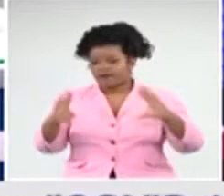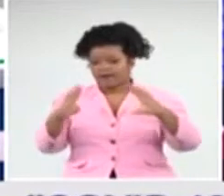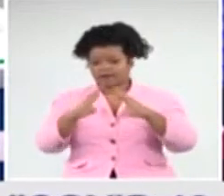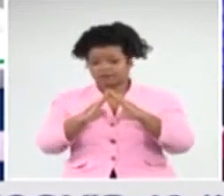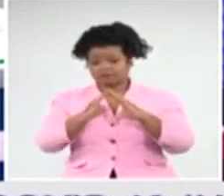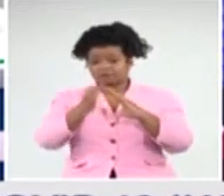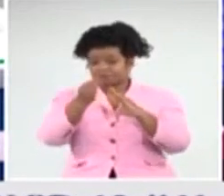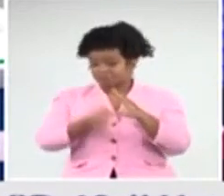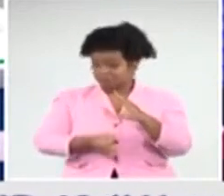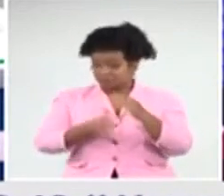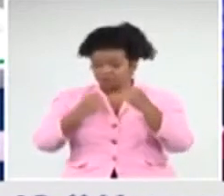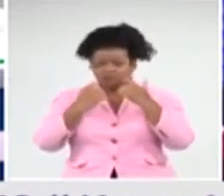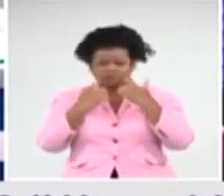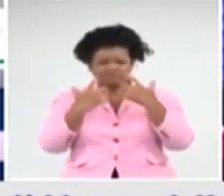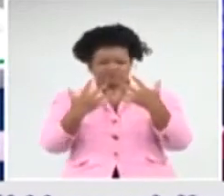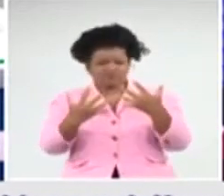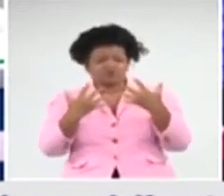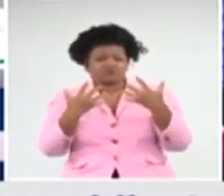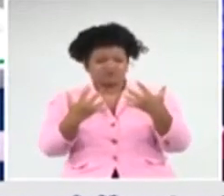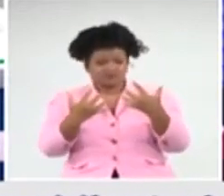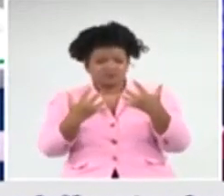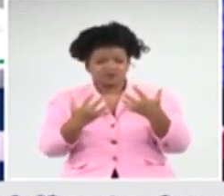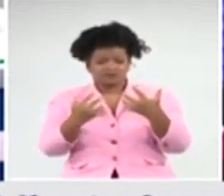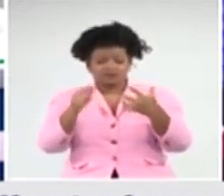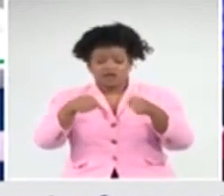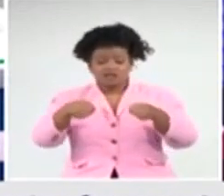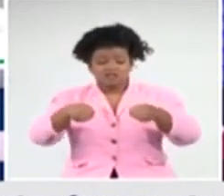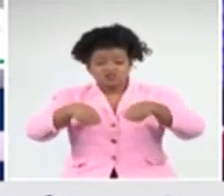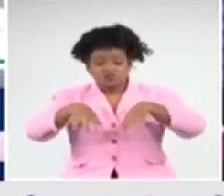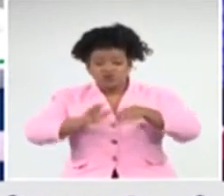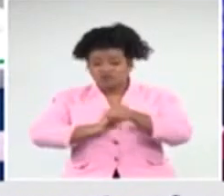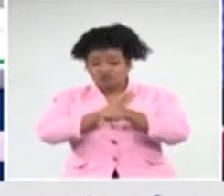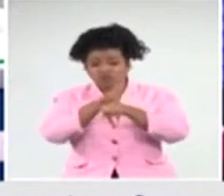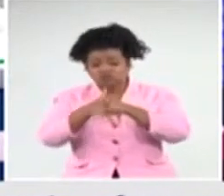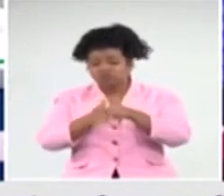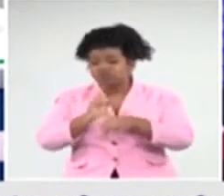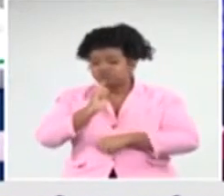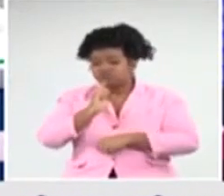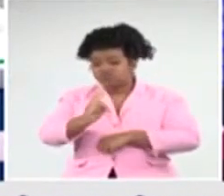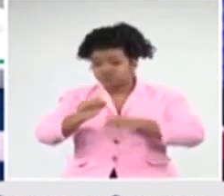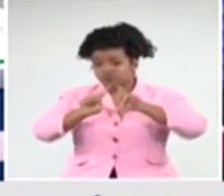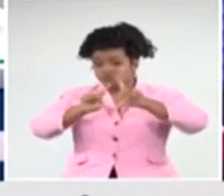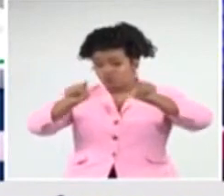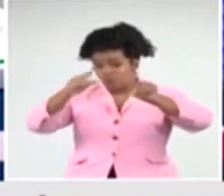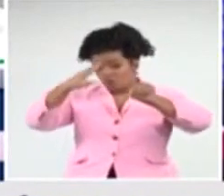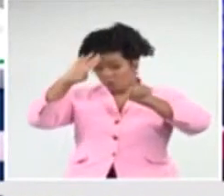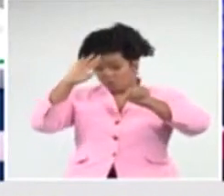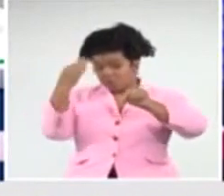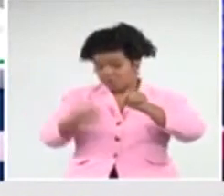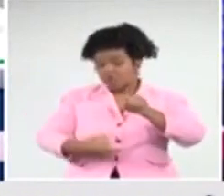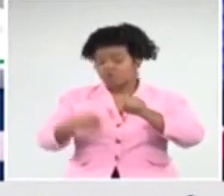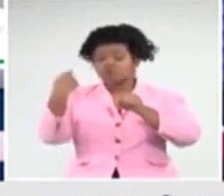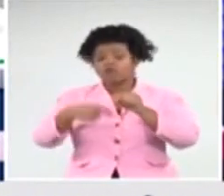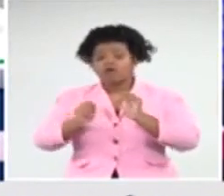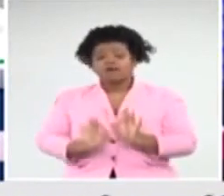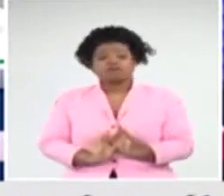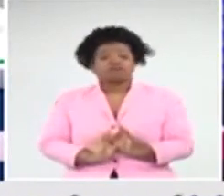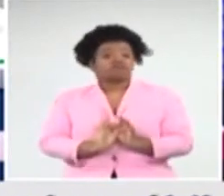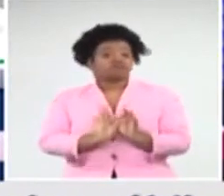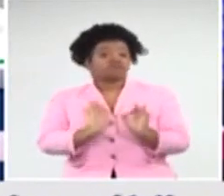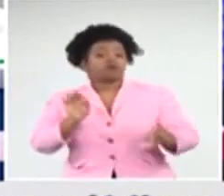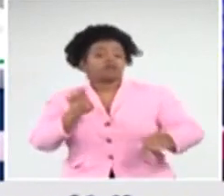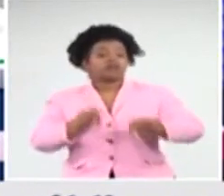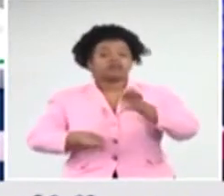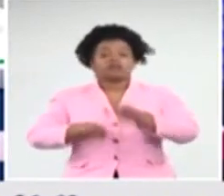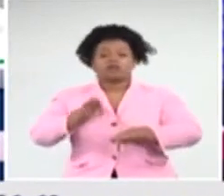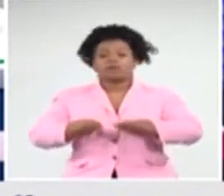acción imprescindible en el actual contexto epidemiológico de Cuba, de cuya calidad depende en gran medida que no